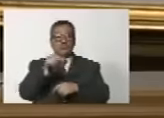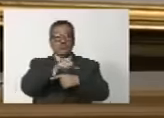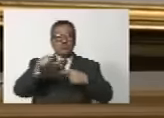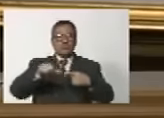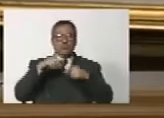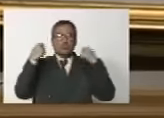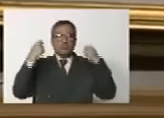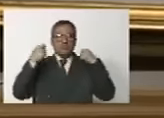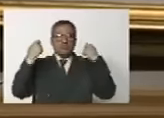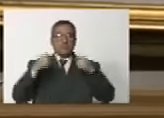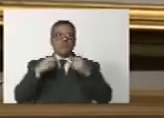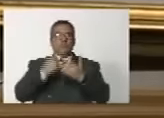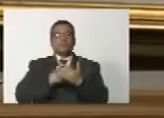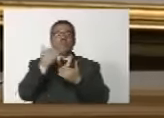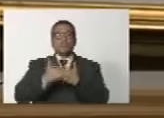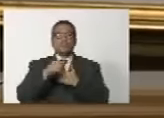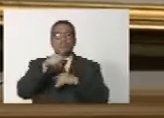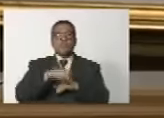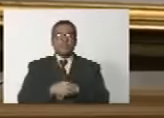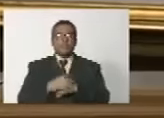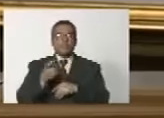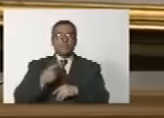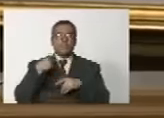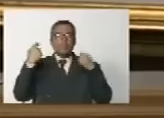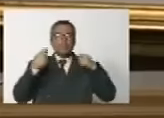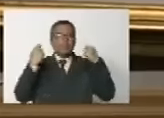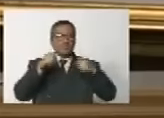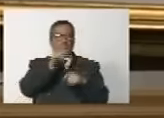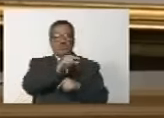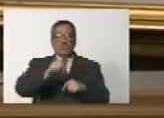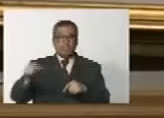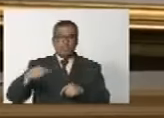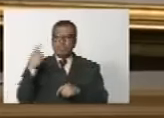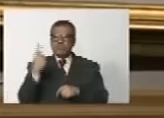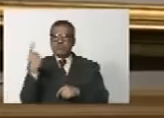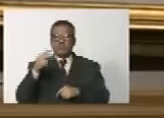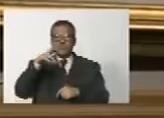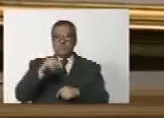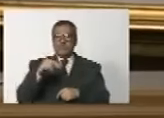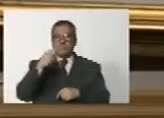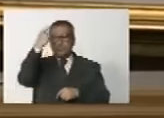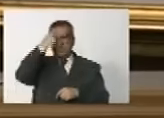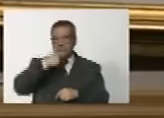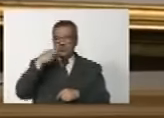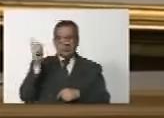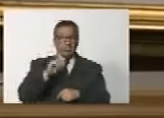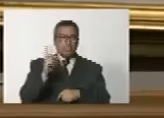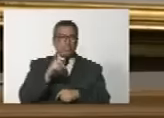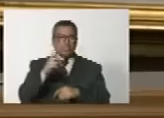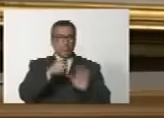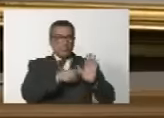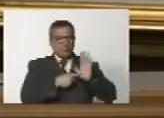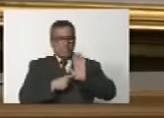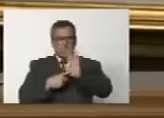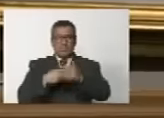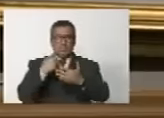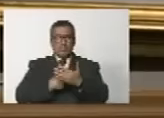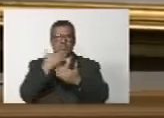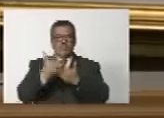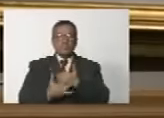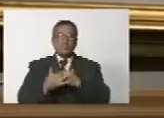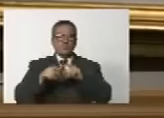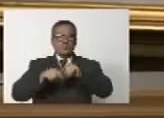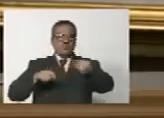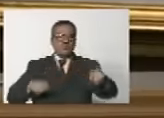hay campaña de proyectos, no es campaña de personas, no es el rostro de nadie, son los proyectos. Es el